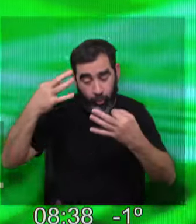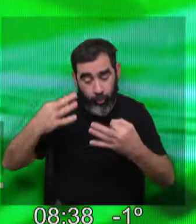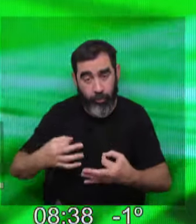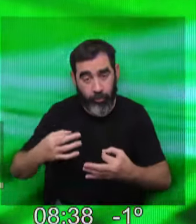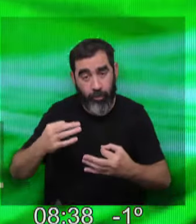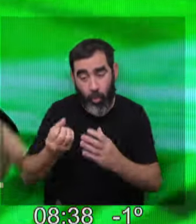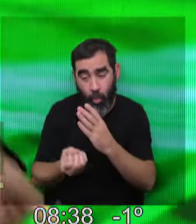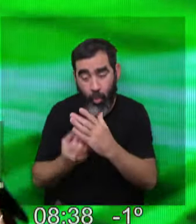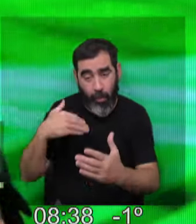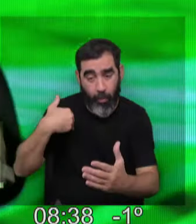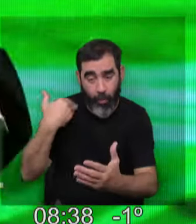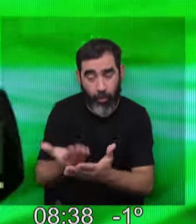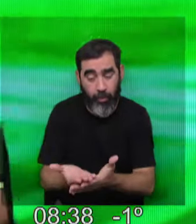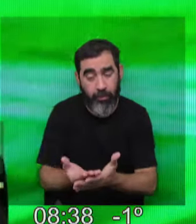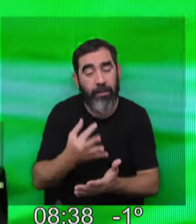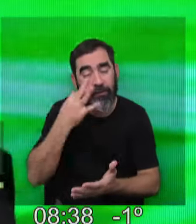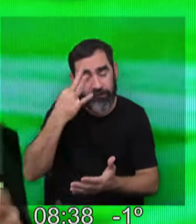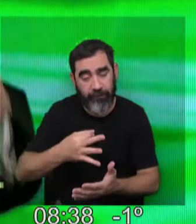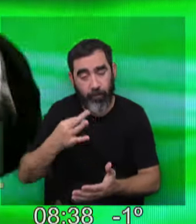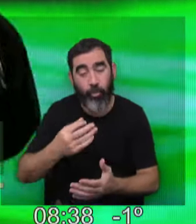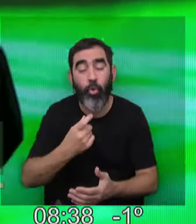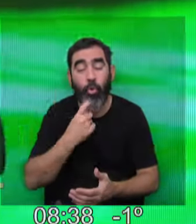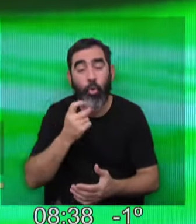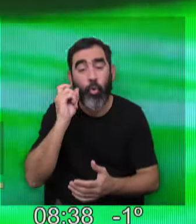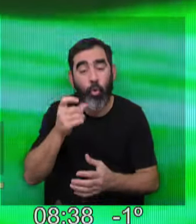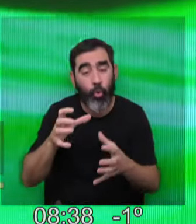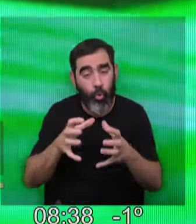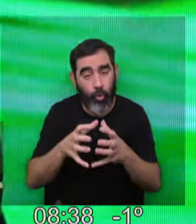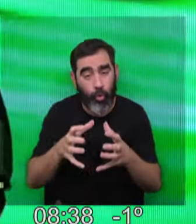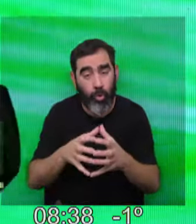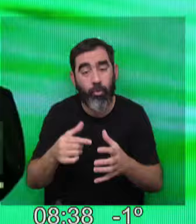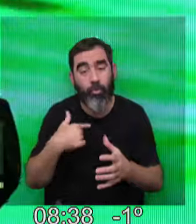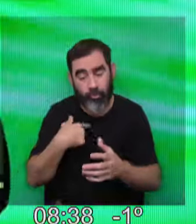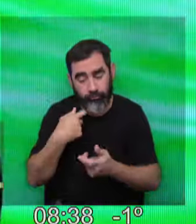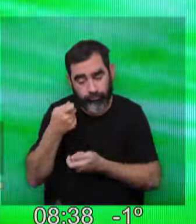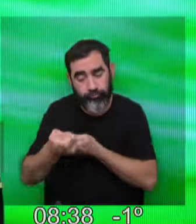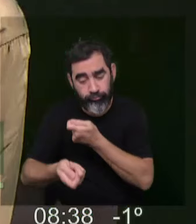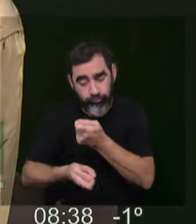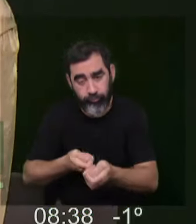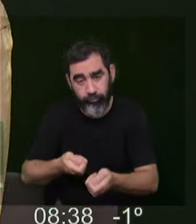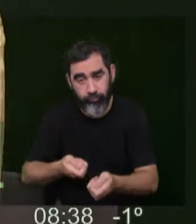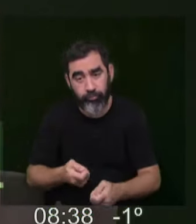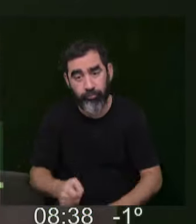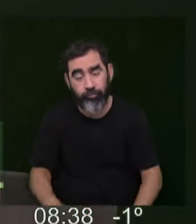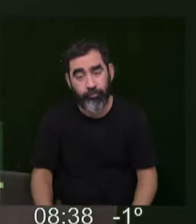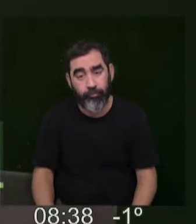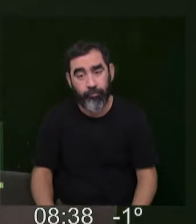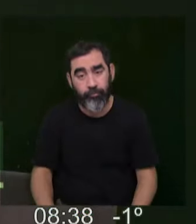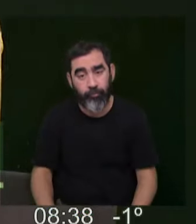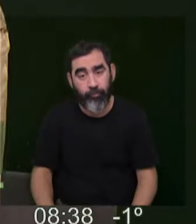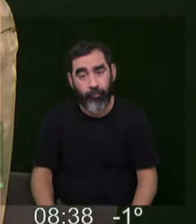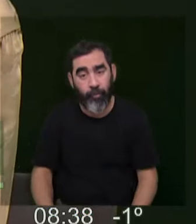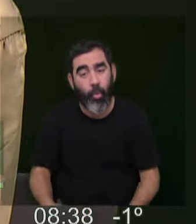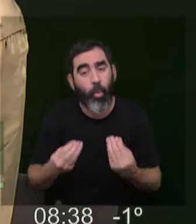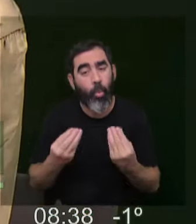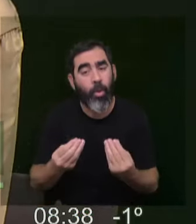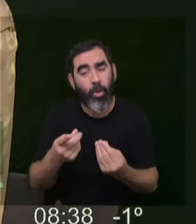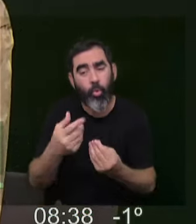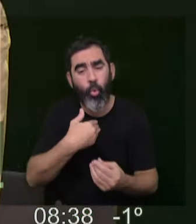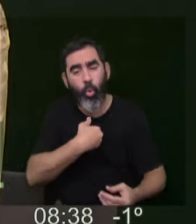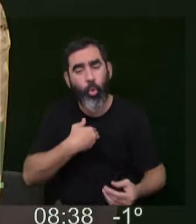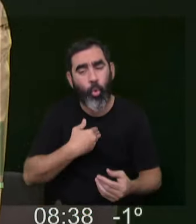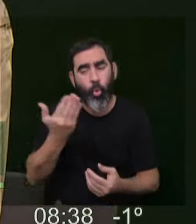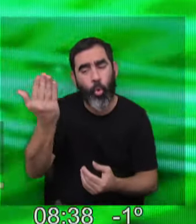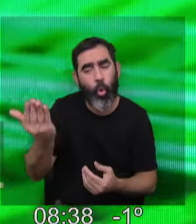nuevo planteo, que seguramente va a ser el partido, voy a estar en eso. Eso, y acá ya tenemos que terminar. ¿Cuál va a ser su lugar? ¿Cuál